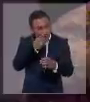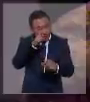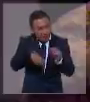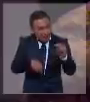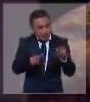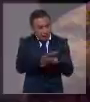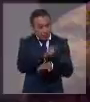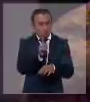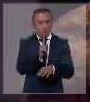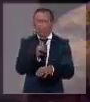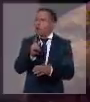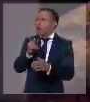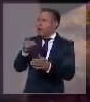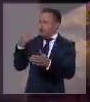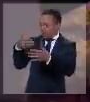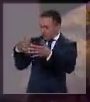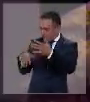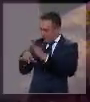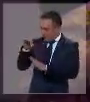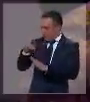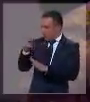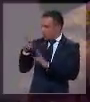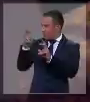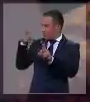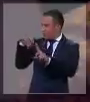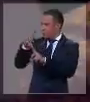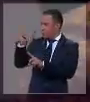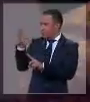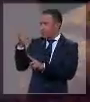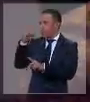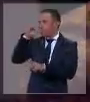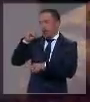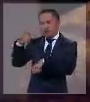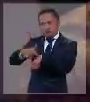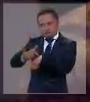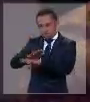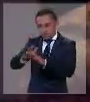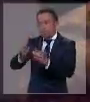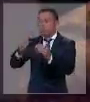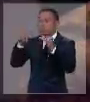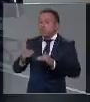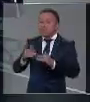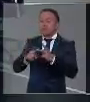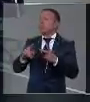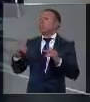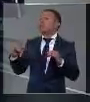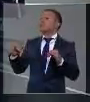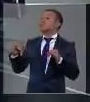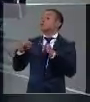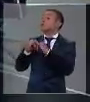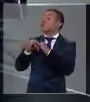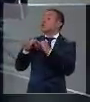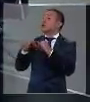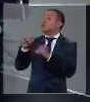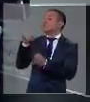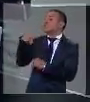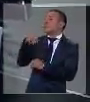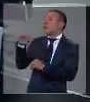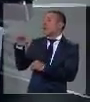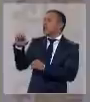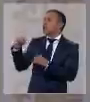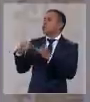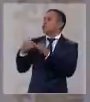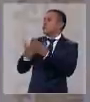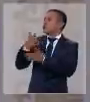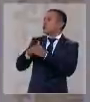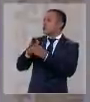nos va a dar tiempo para ella, nada más le comento otra más. ¿El Instituto Nacional para la Evaluación Educativa, sí, no? Sí, que se mantenga,